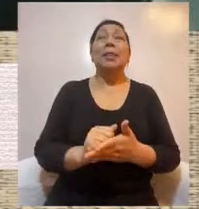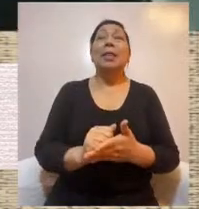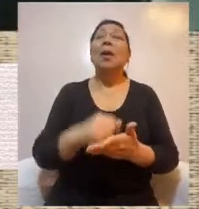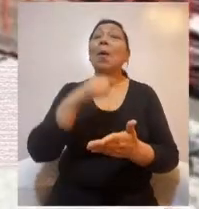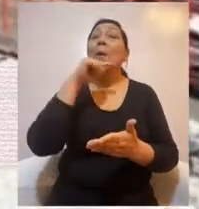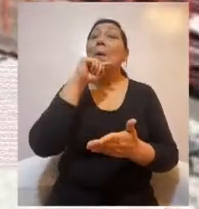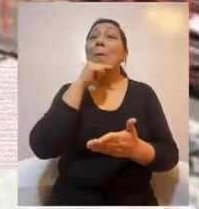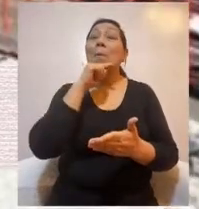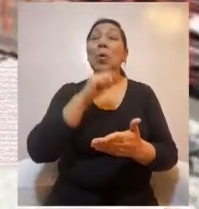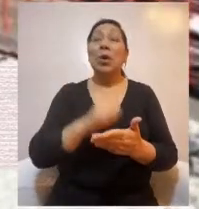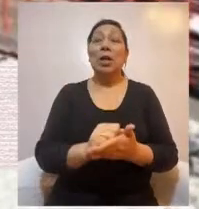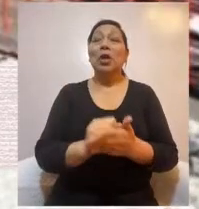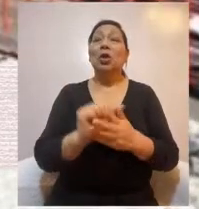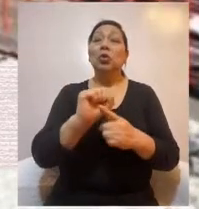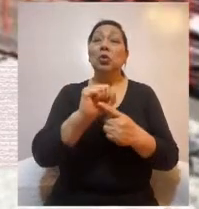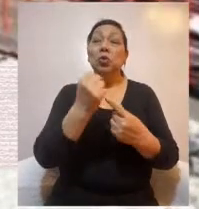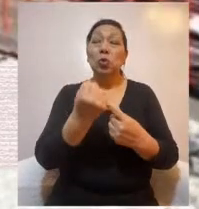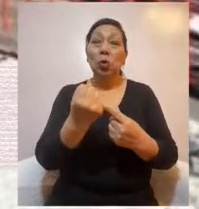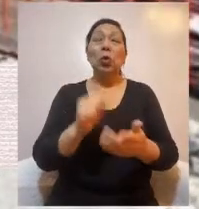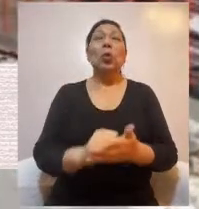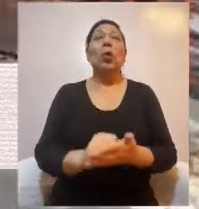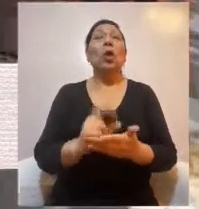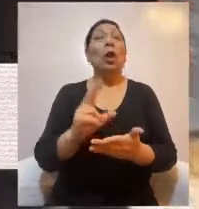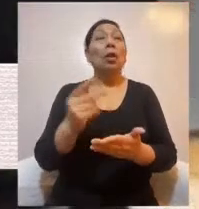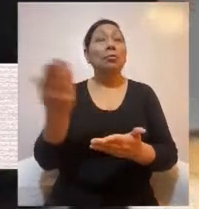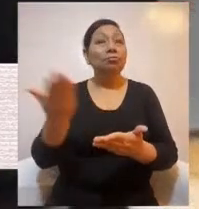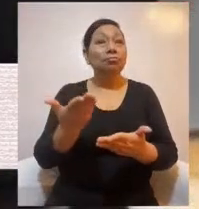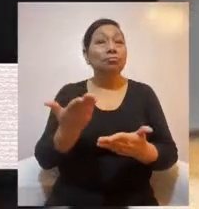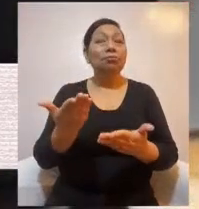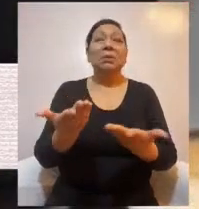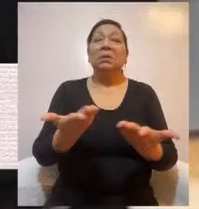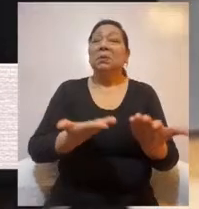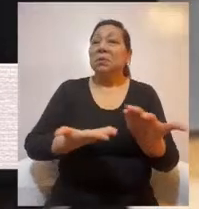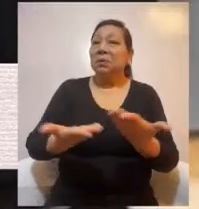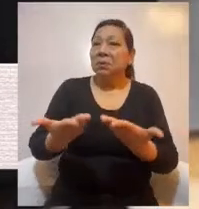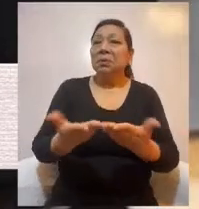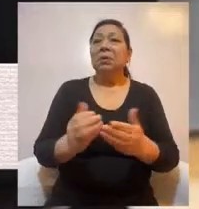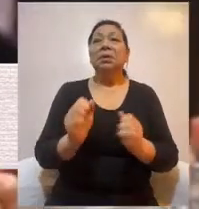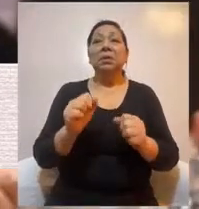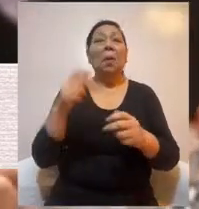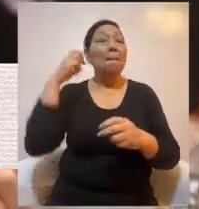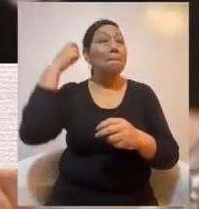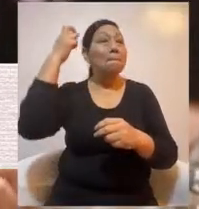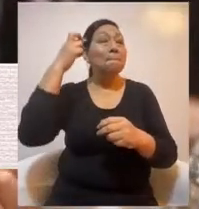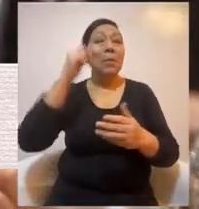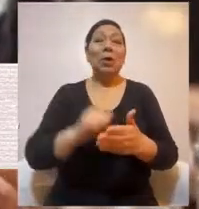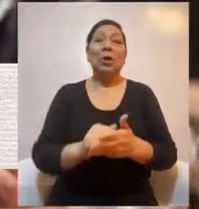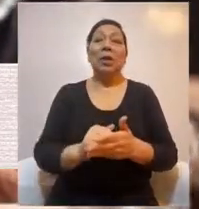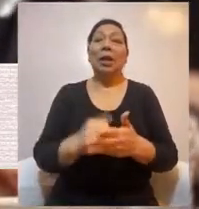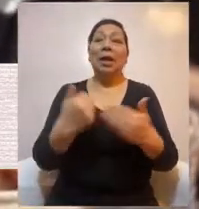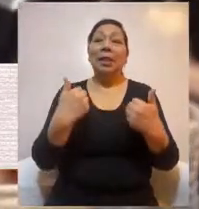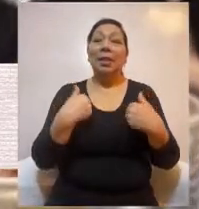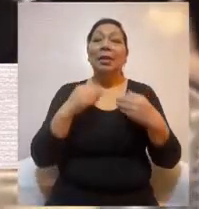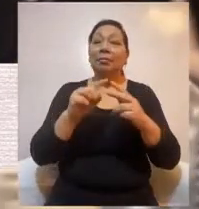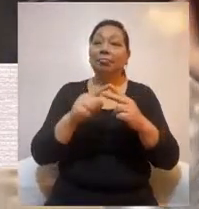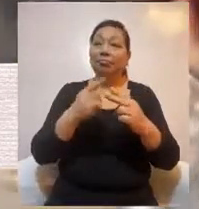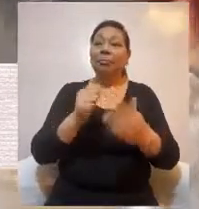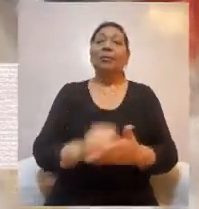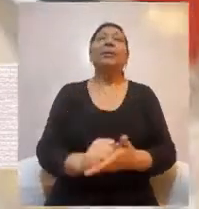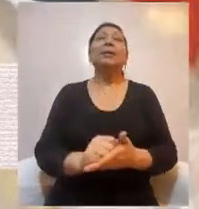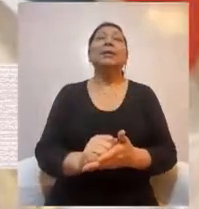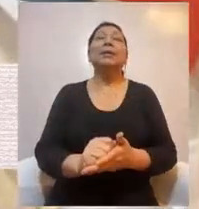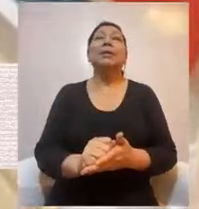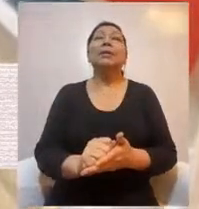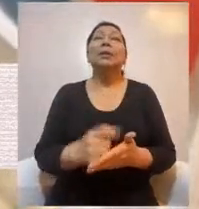participación de las mujeres en asuntos sociales, en asuntos educativos, en asuntos políticos y laborales ha ido avanzando